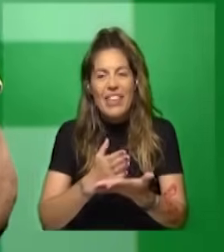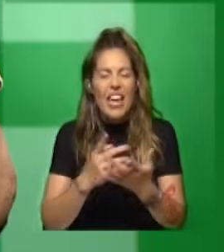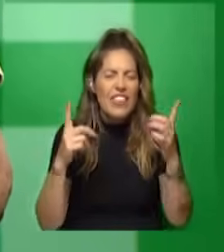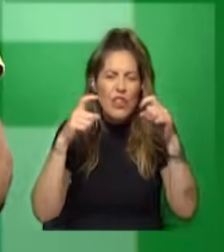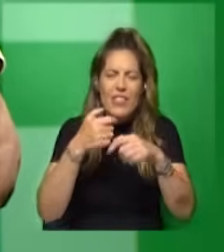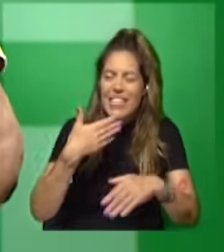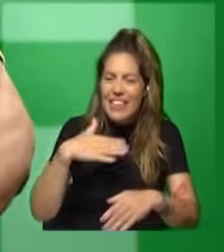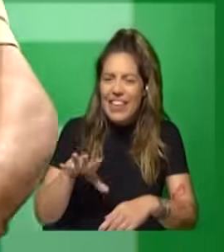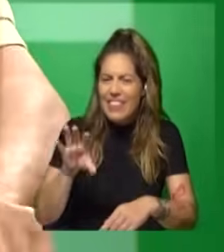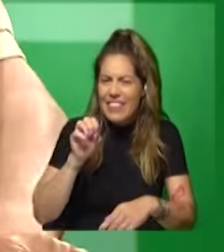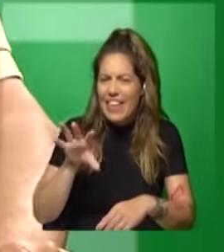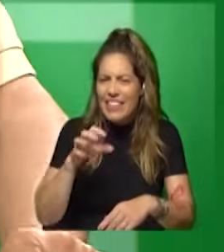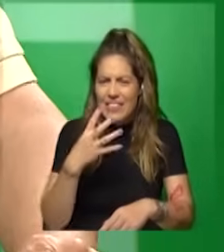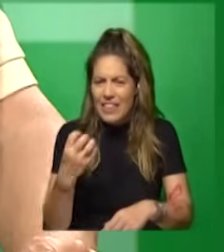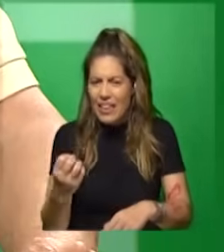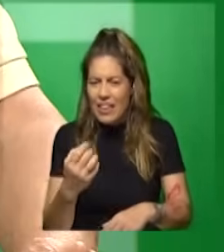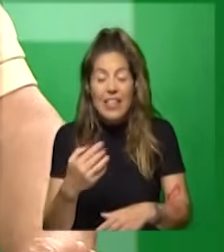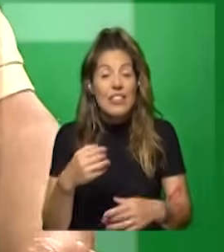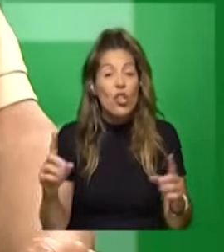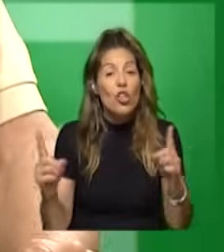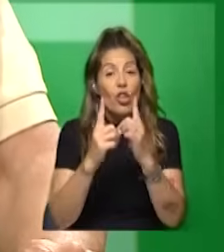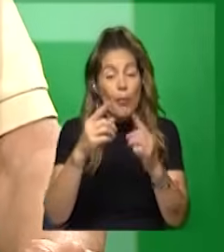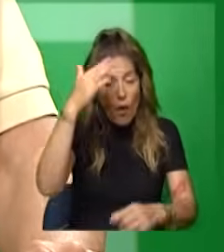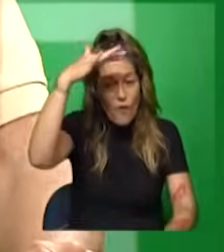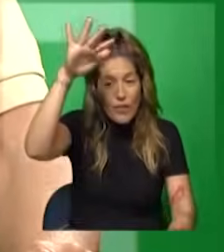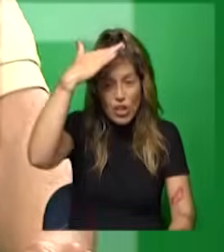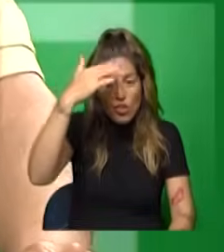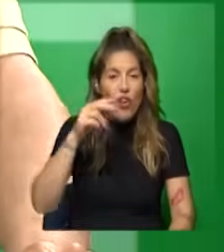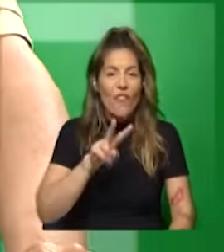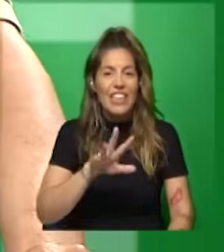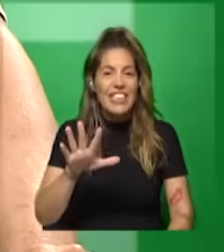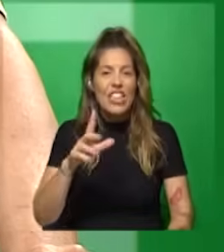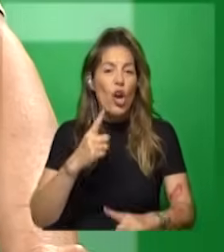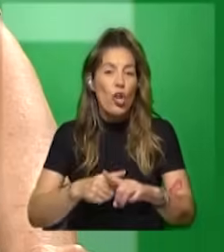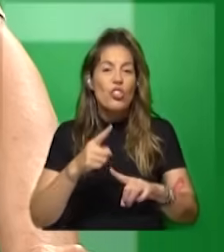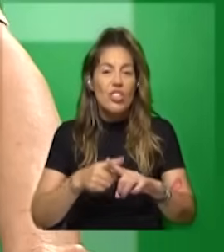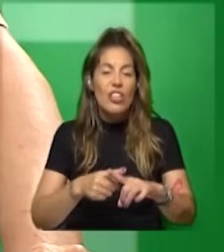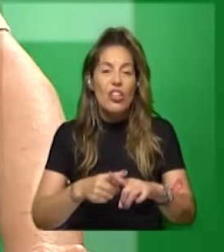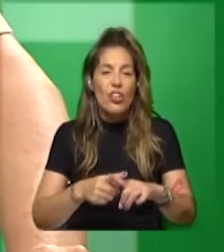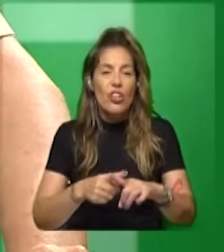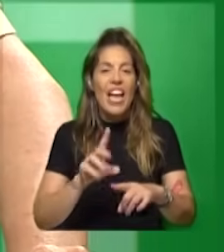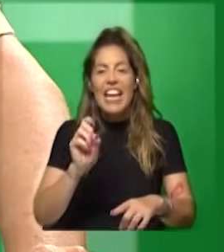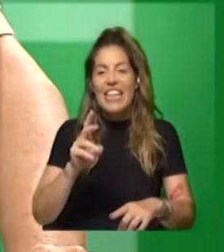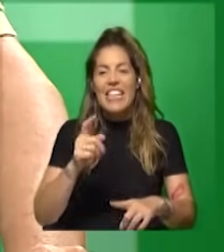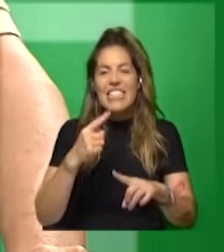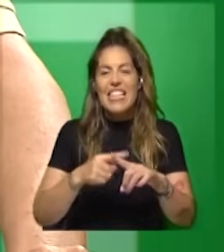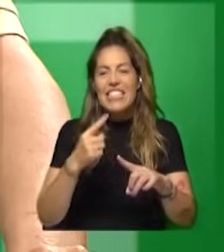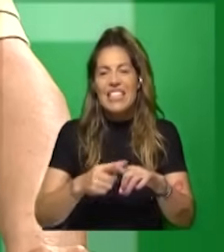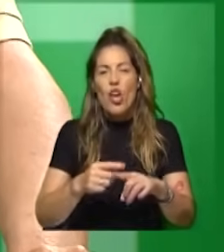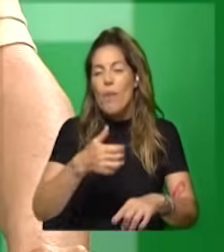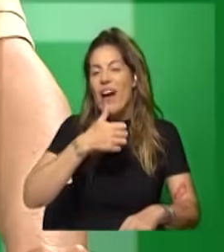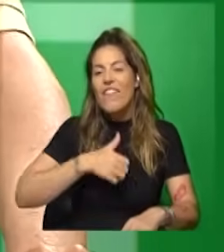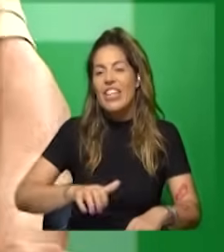difícil entenderse. Si nos encontramos con un filósofo que tiene 25 siglos, 15 siglos más viejo que la...